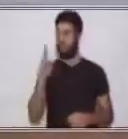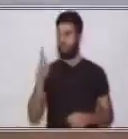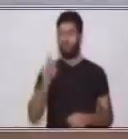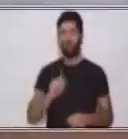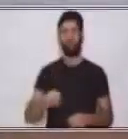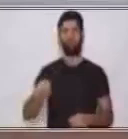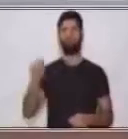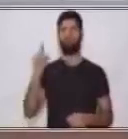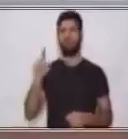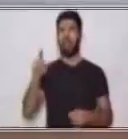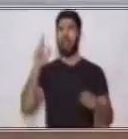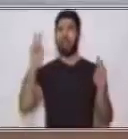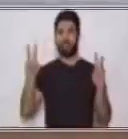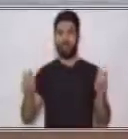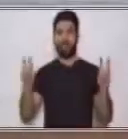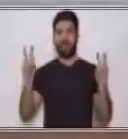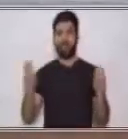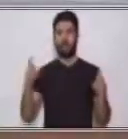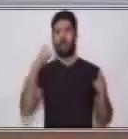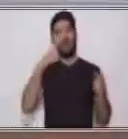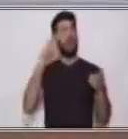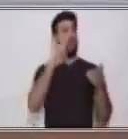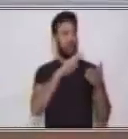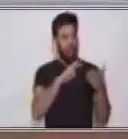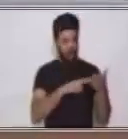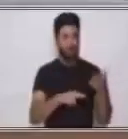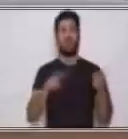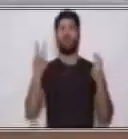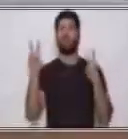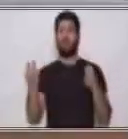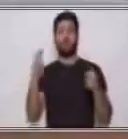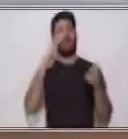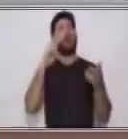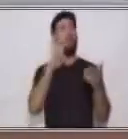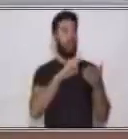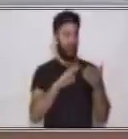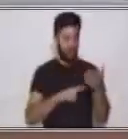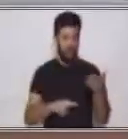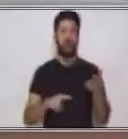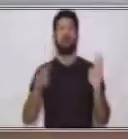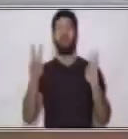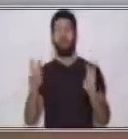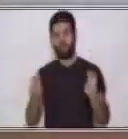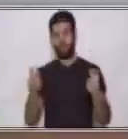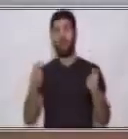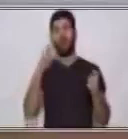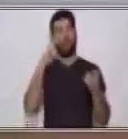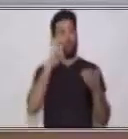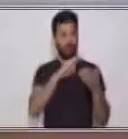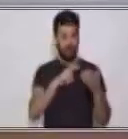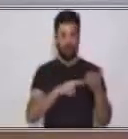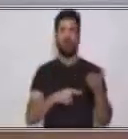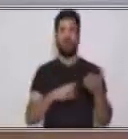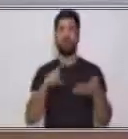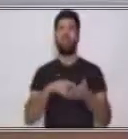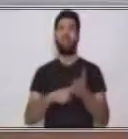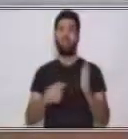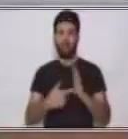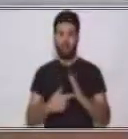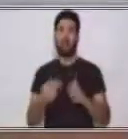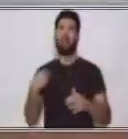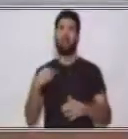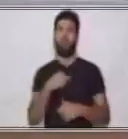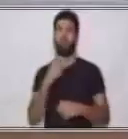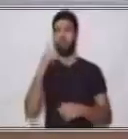educativo, lean, es importante leer. ¿Y qué es la lectura? Y la lectura muchas veces nosotros hemos escuchado mucho sobre este